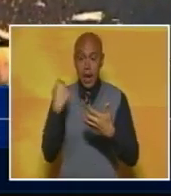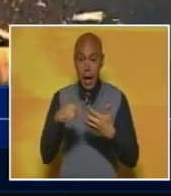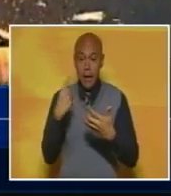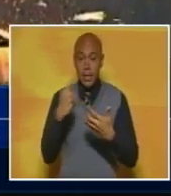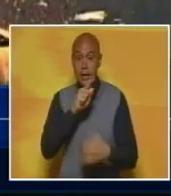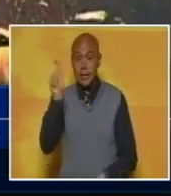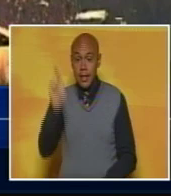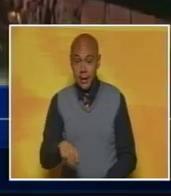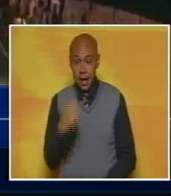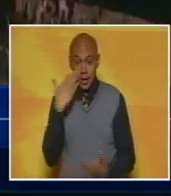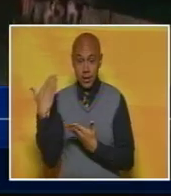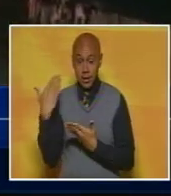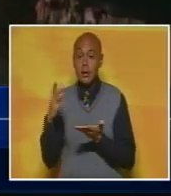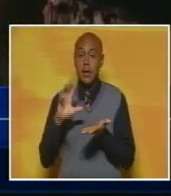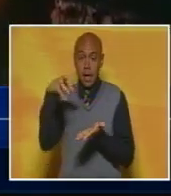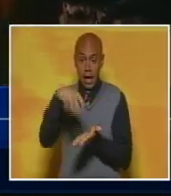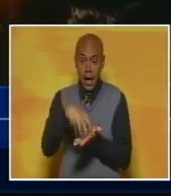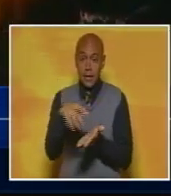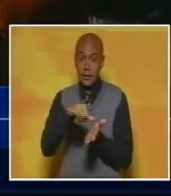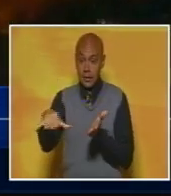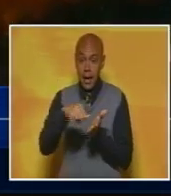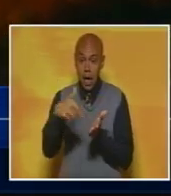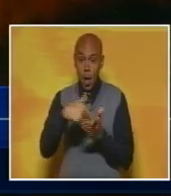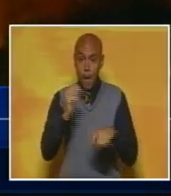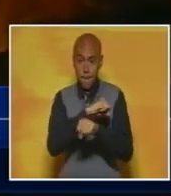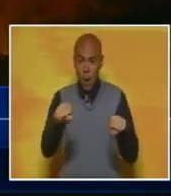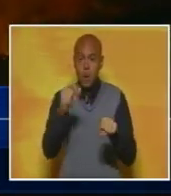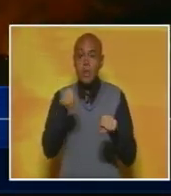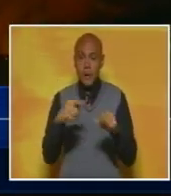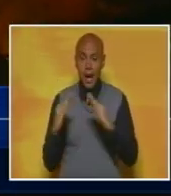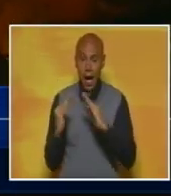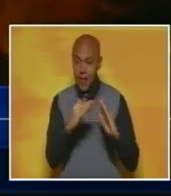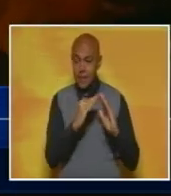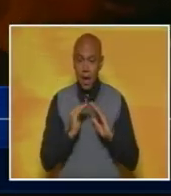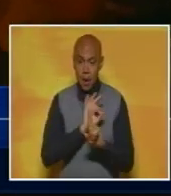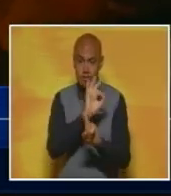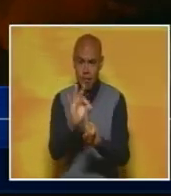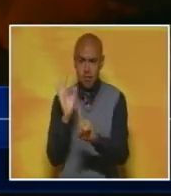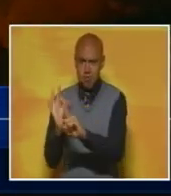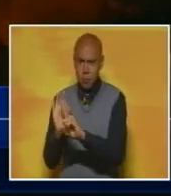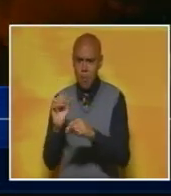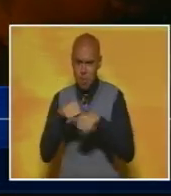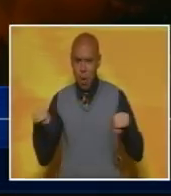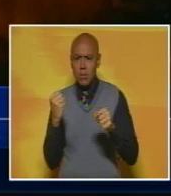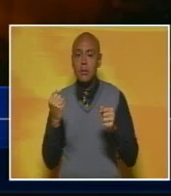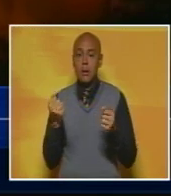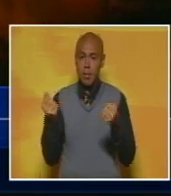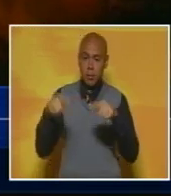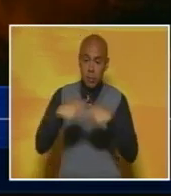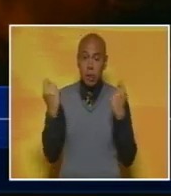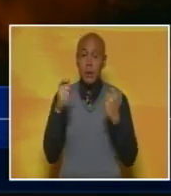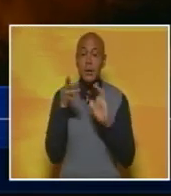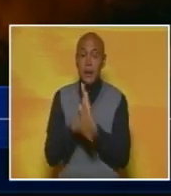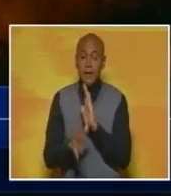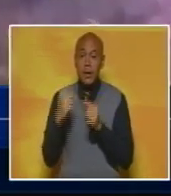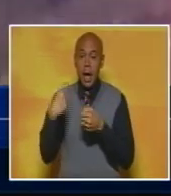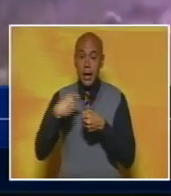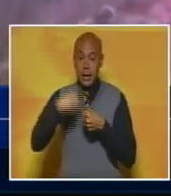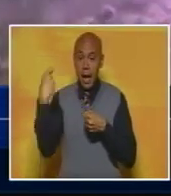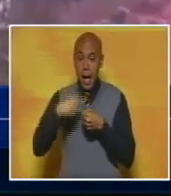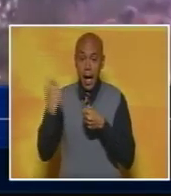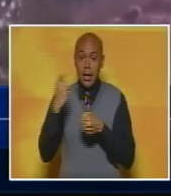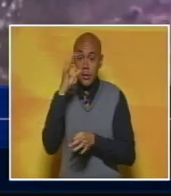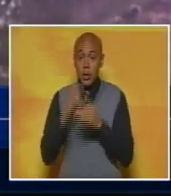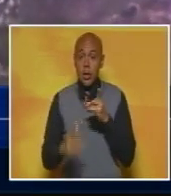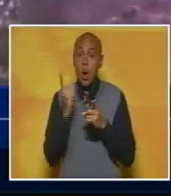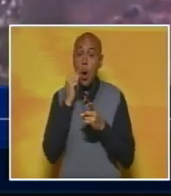Houston, Texas, que también causó daños en viviendas cercanas. La detonación fue causada por gas de propileno, según el